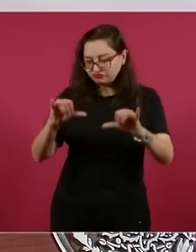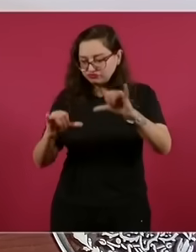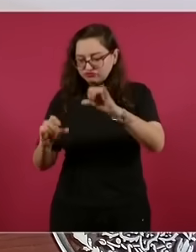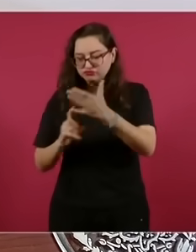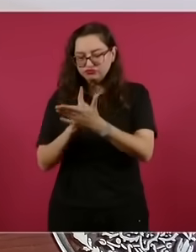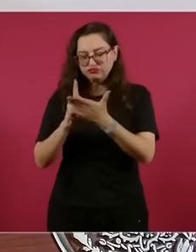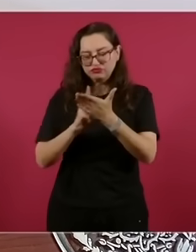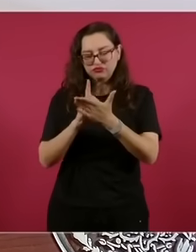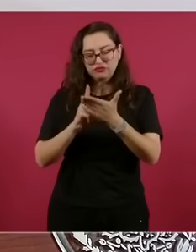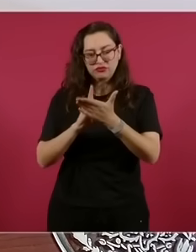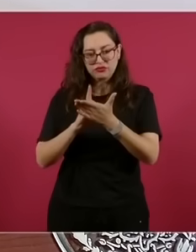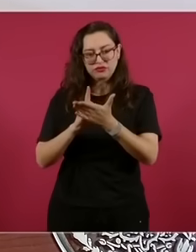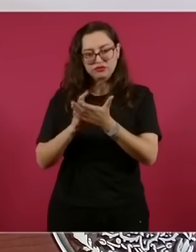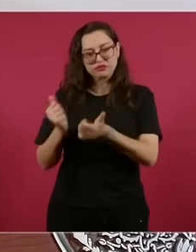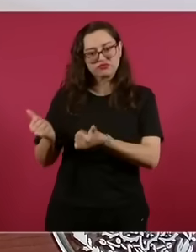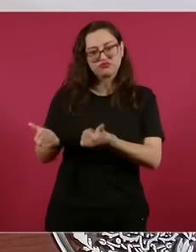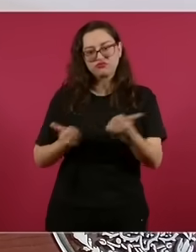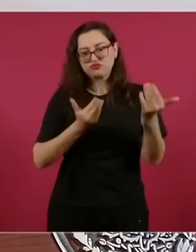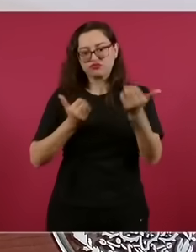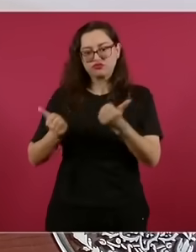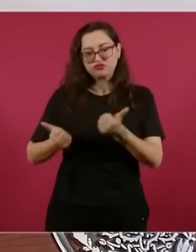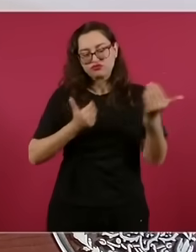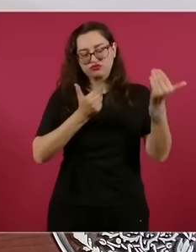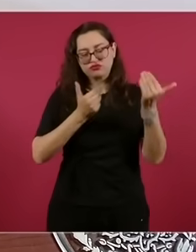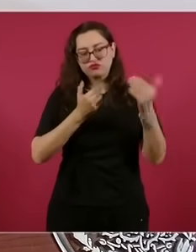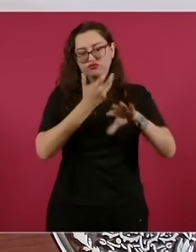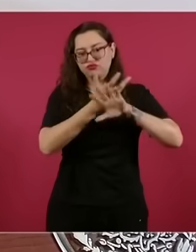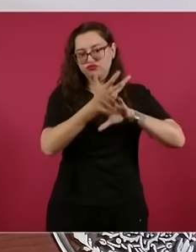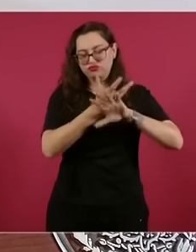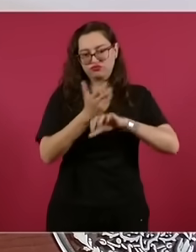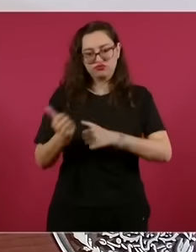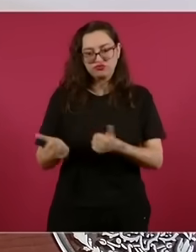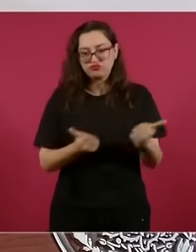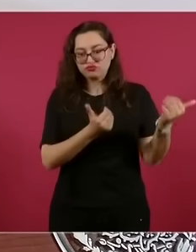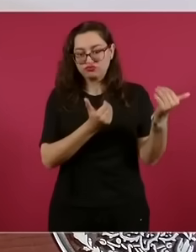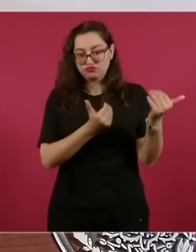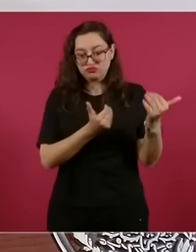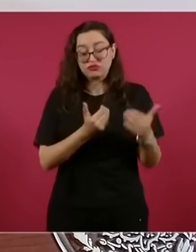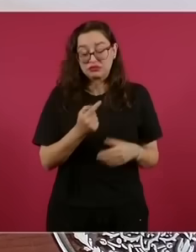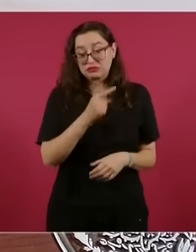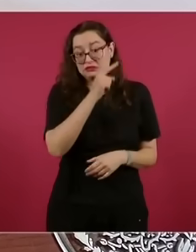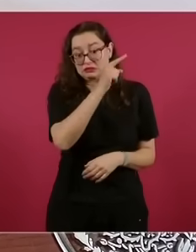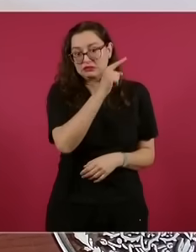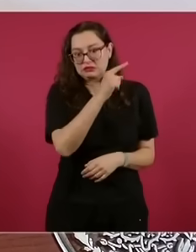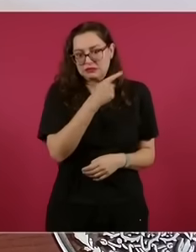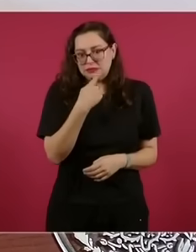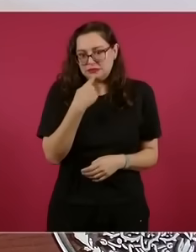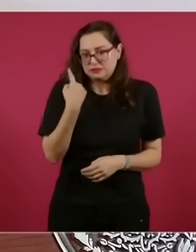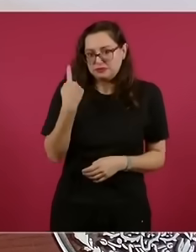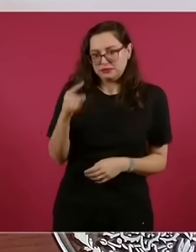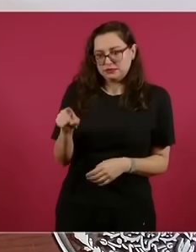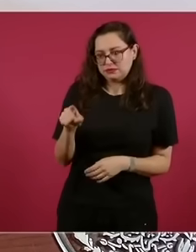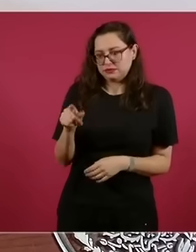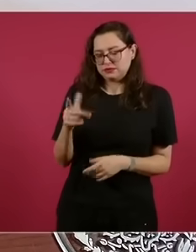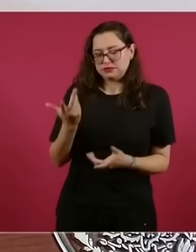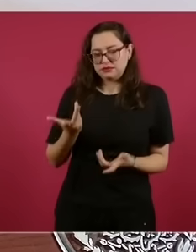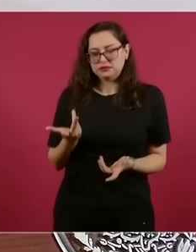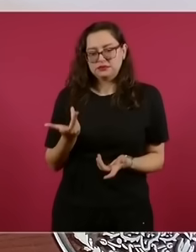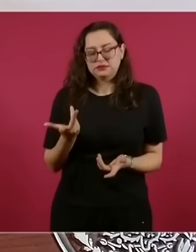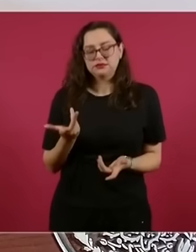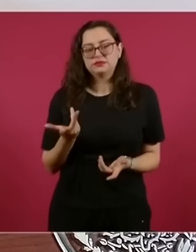droga para introducirla a Estados Unidos. Esa es la denuncia que se